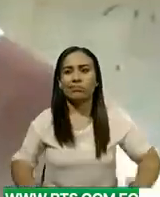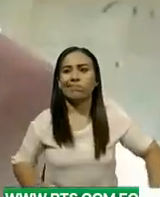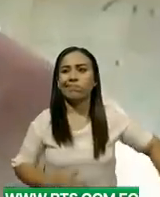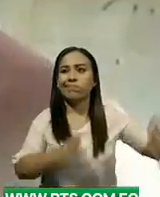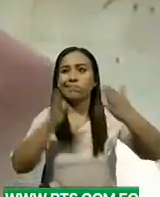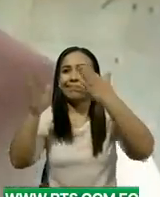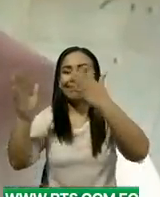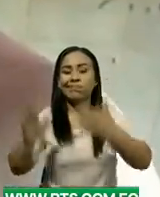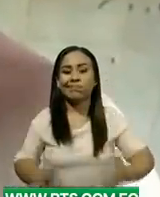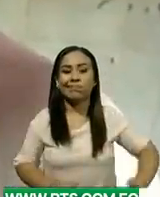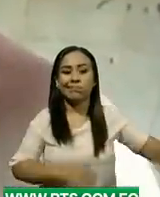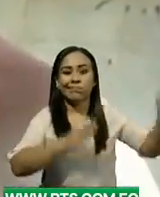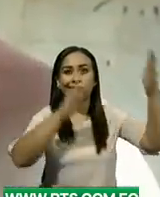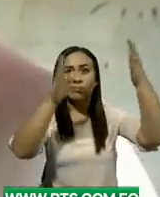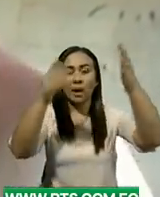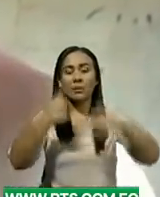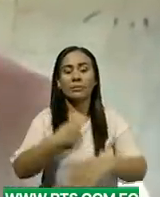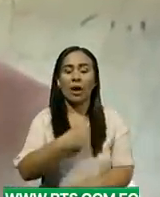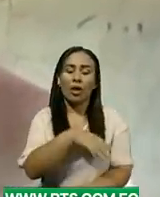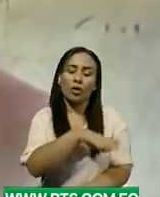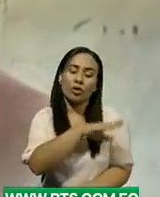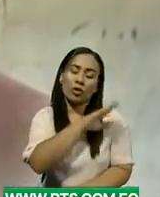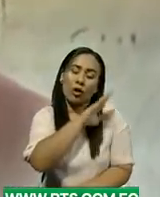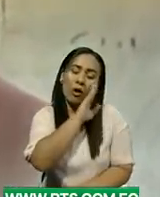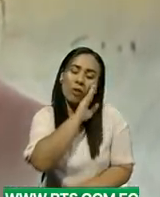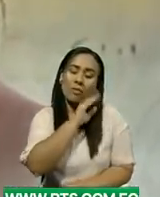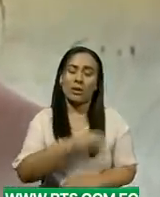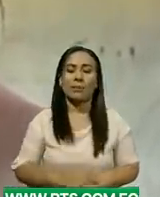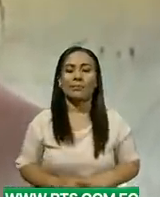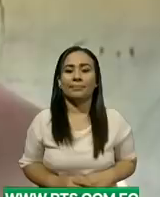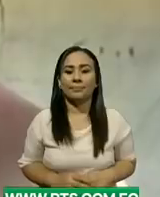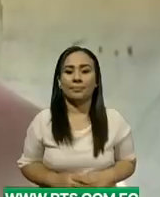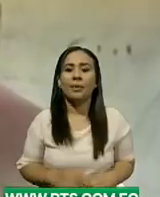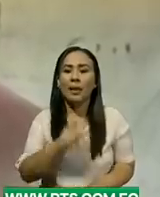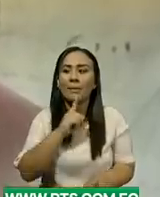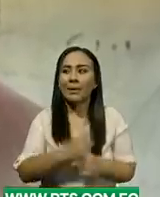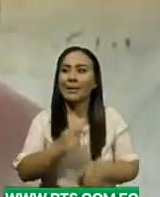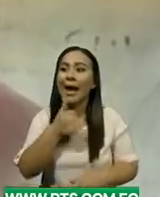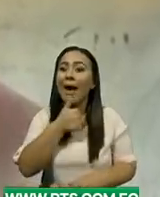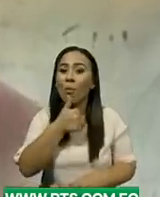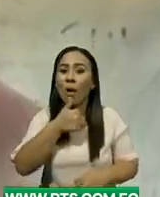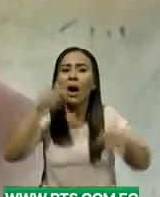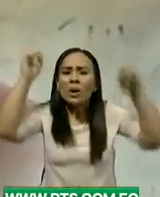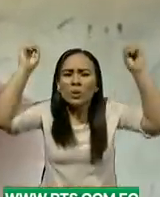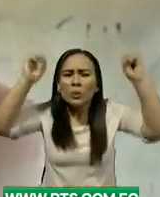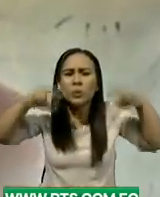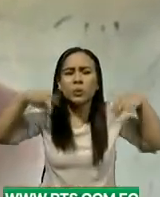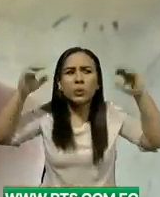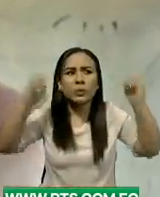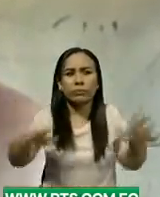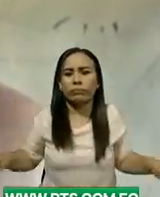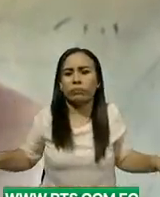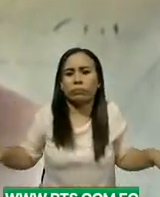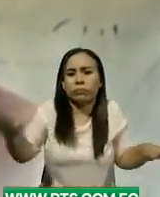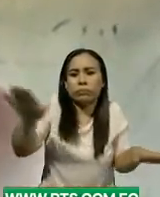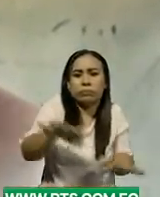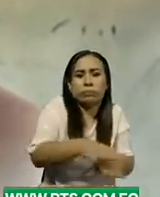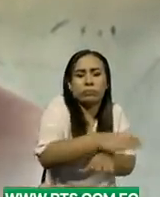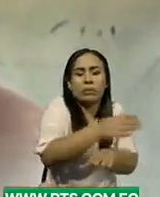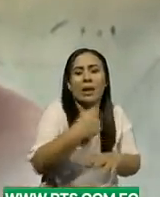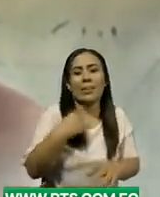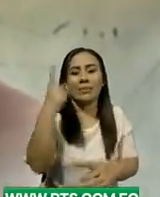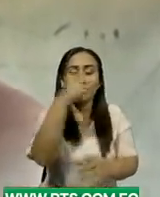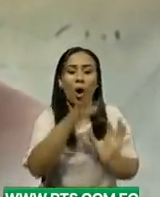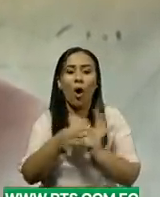Me acosté a dormir cuando de repente ya sentimos lo que nos llegaba el agua y tuvimos que, entre compañeros y vecinos, ayudarnos